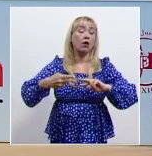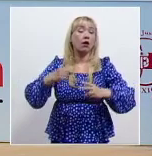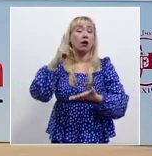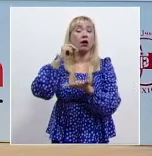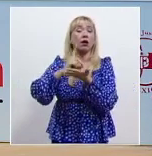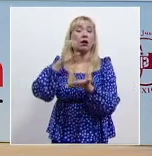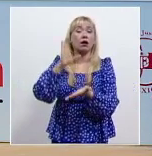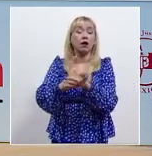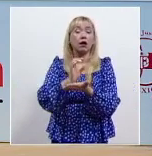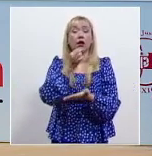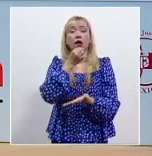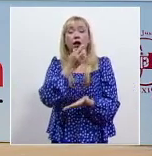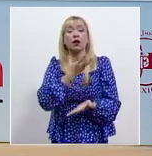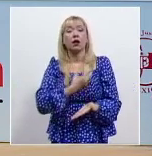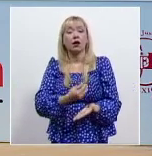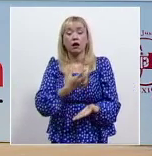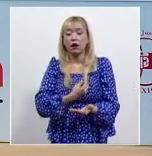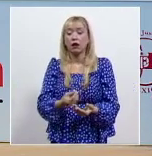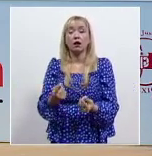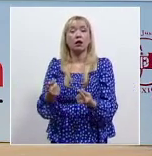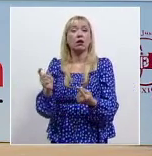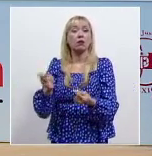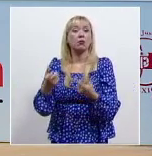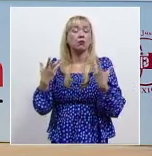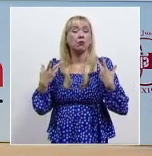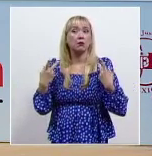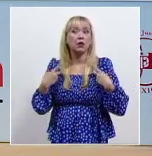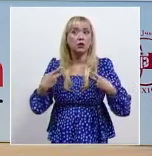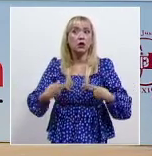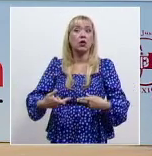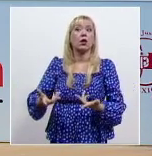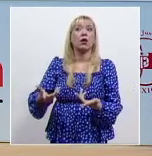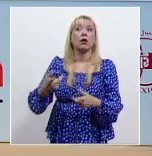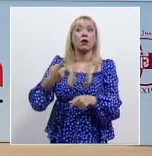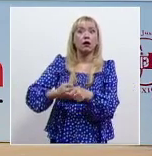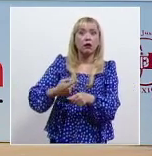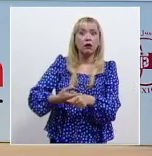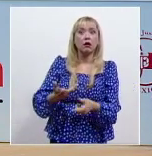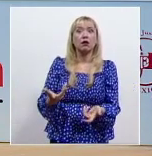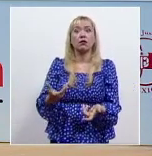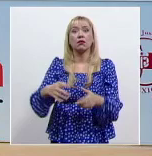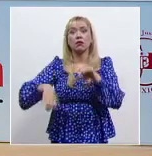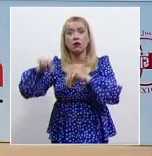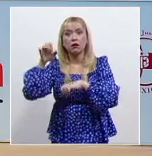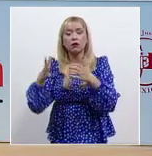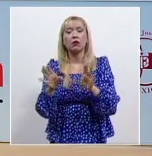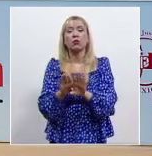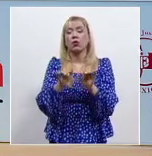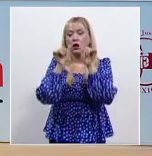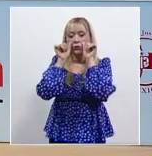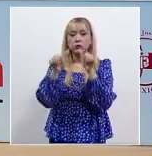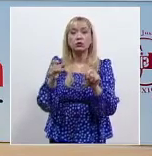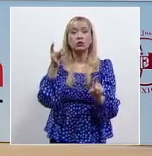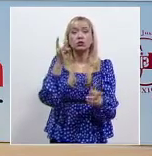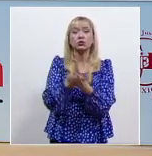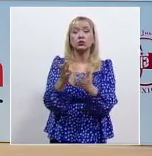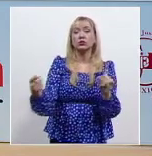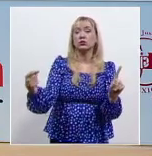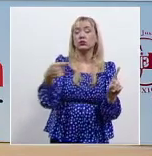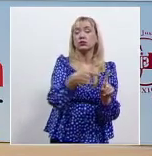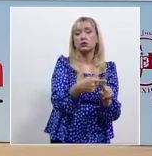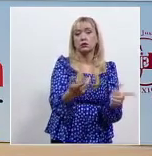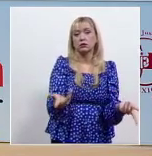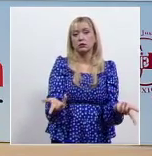principales de hijos e hijas menores de una cierta edad. Tampoco pienso que esto deba operar de manera,